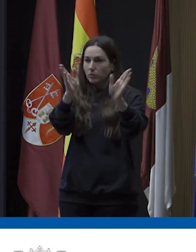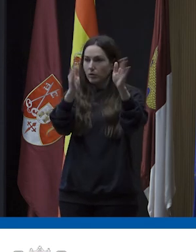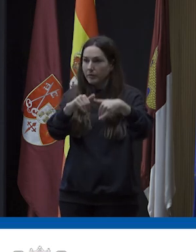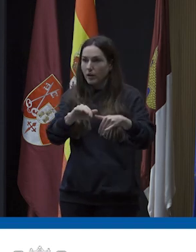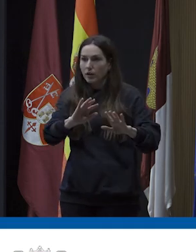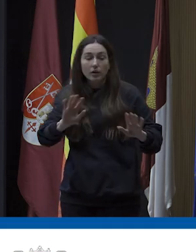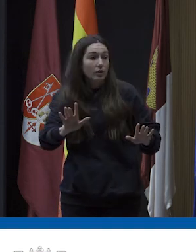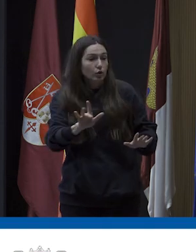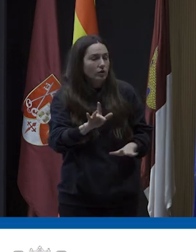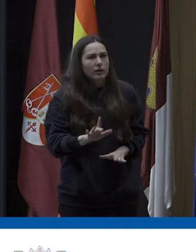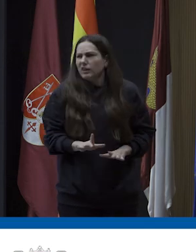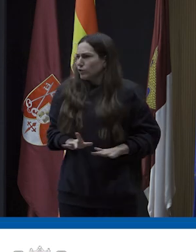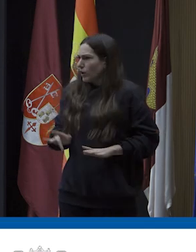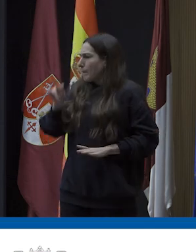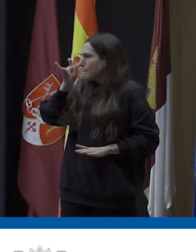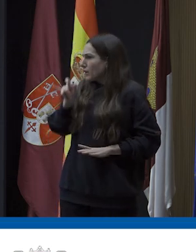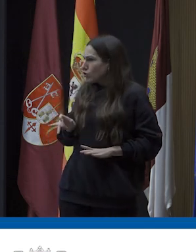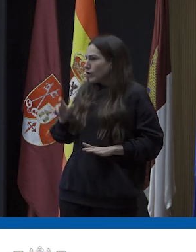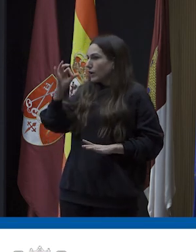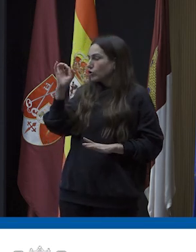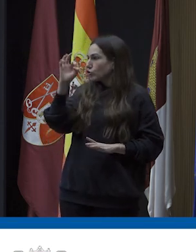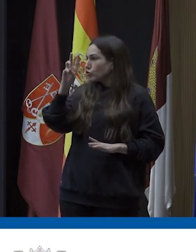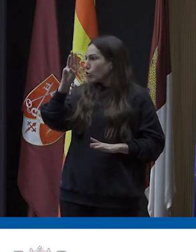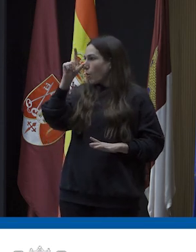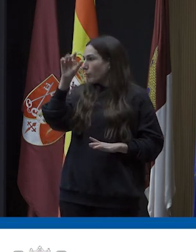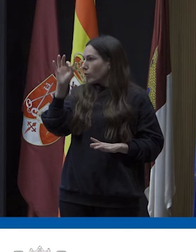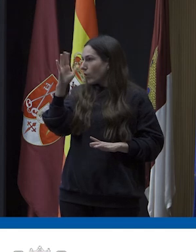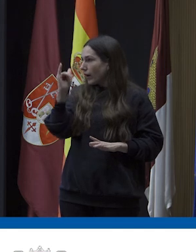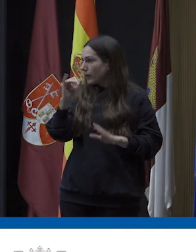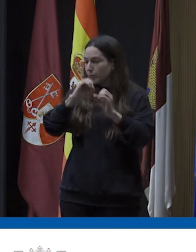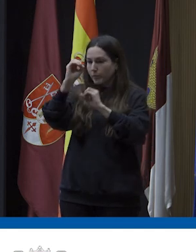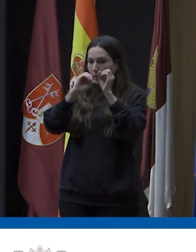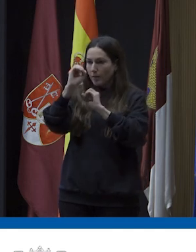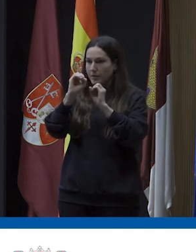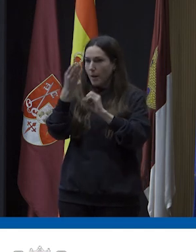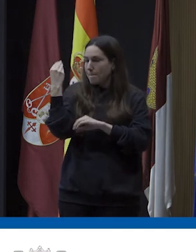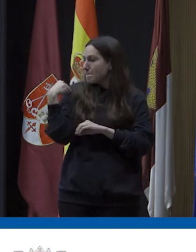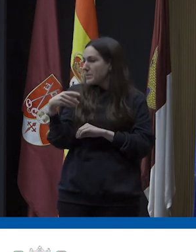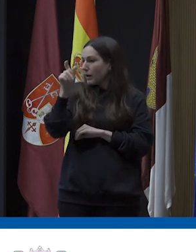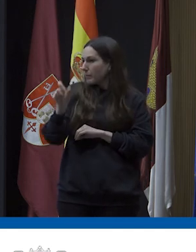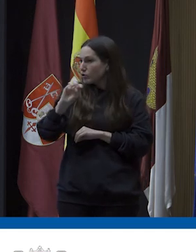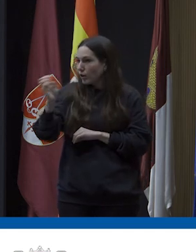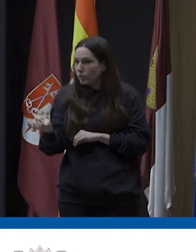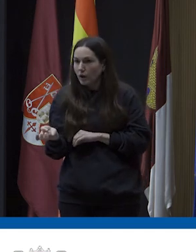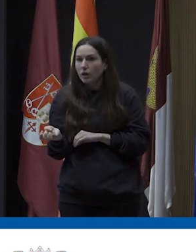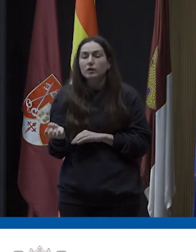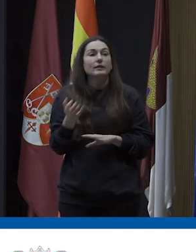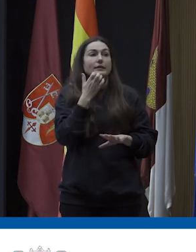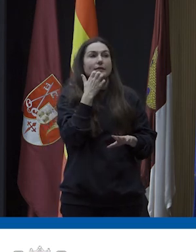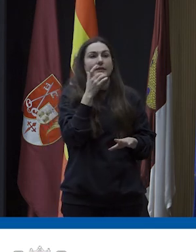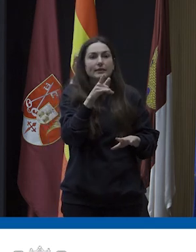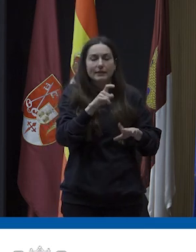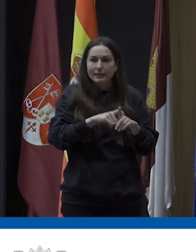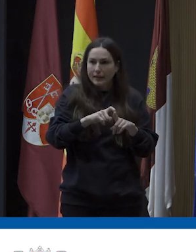mismas posibilidades de tener un problema cardíaco que cualquier otra persona. Es decir, que por el las hecho... características del soplo, tú ya puedes,